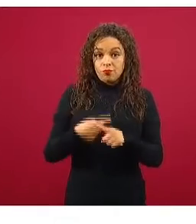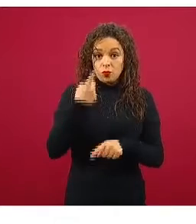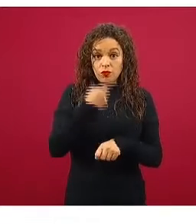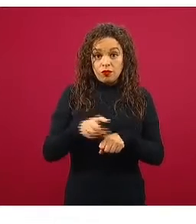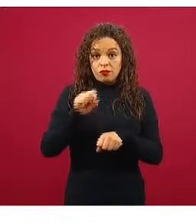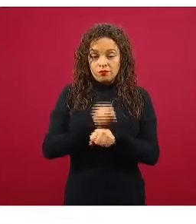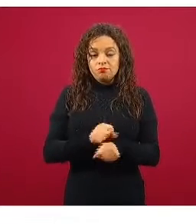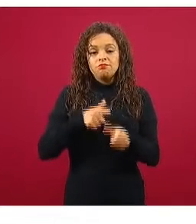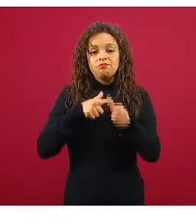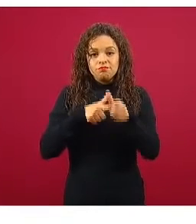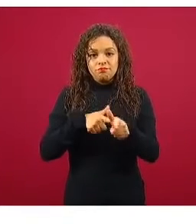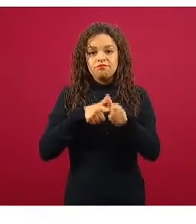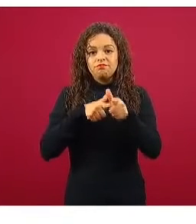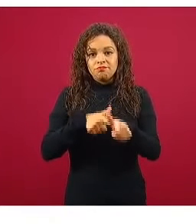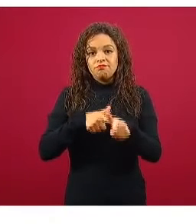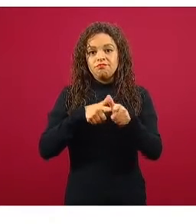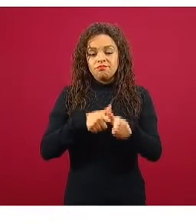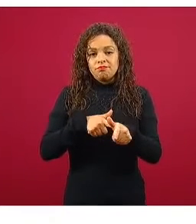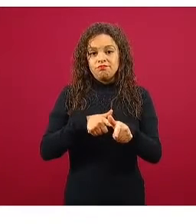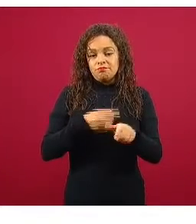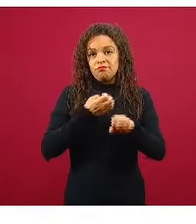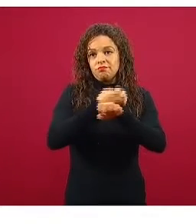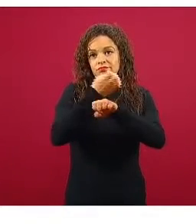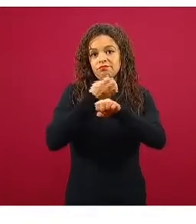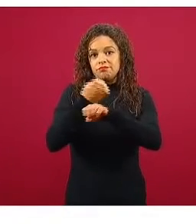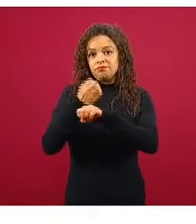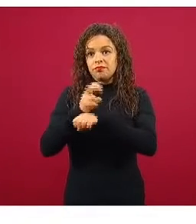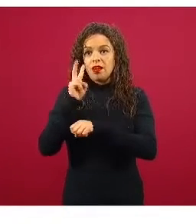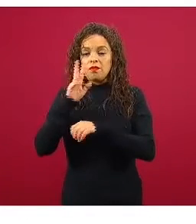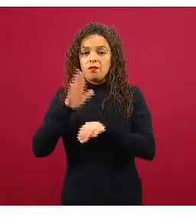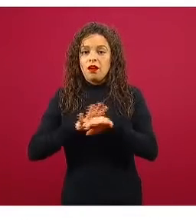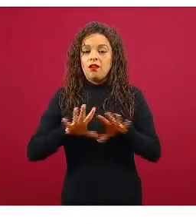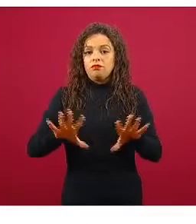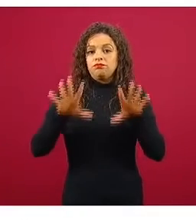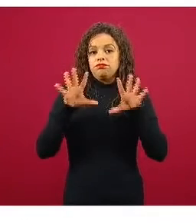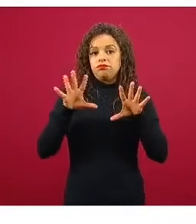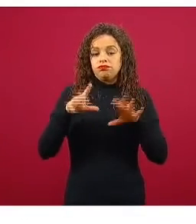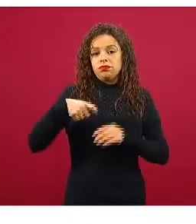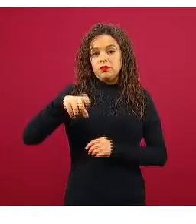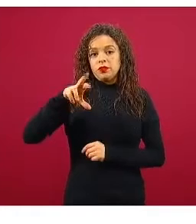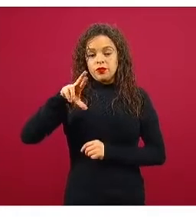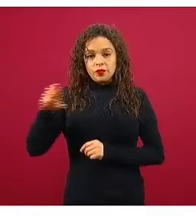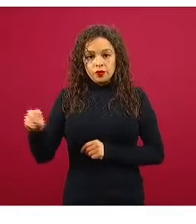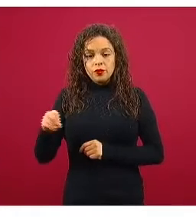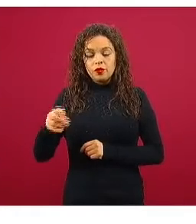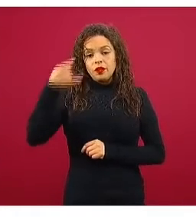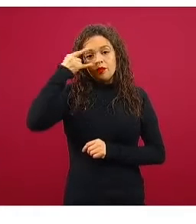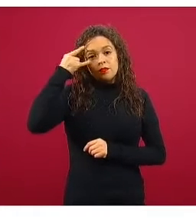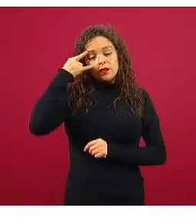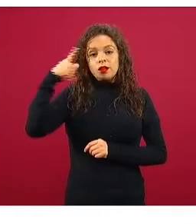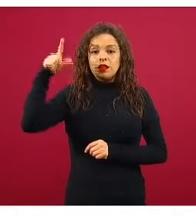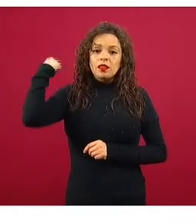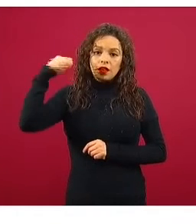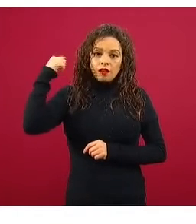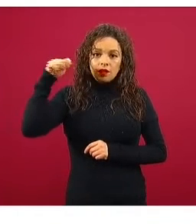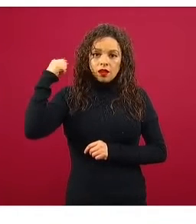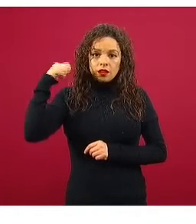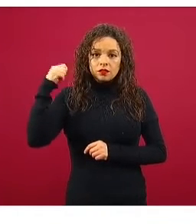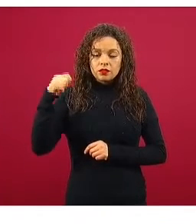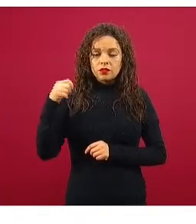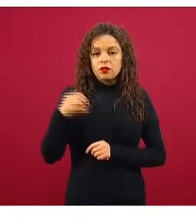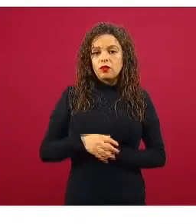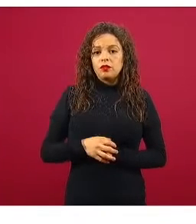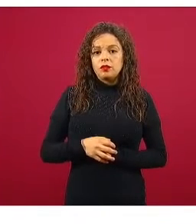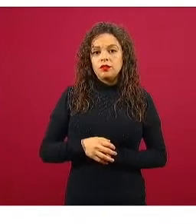¿no? Se resaltan las entidades federativas como Quintana Roo, Campeche, Tabasco, en el noroeste,